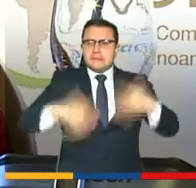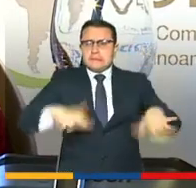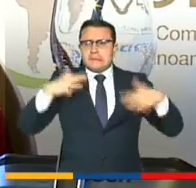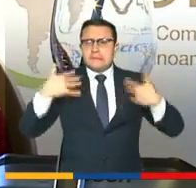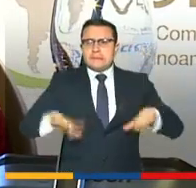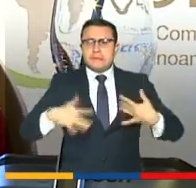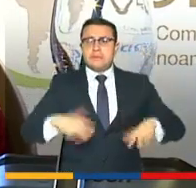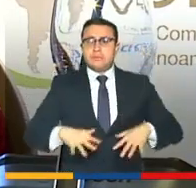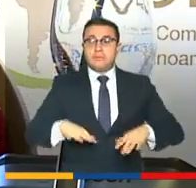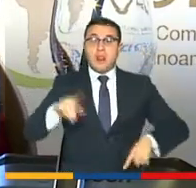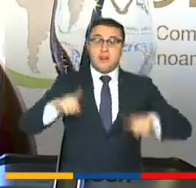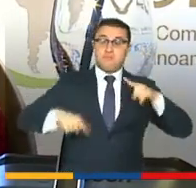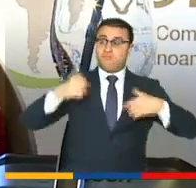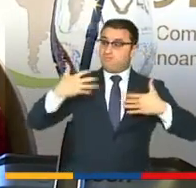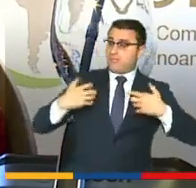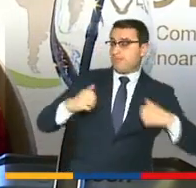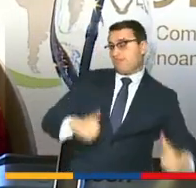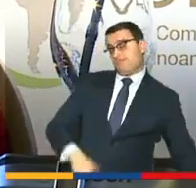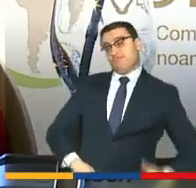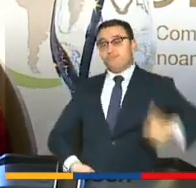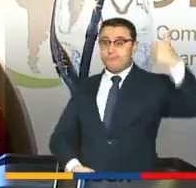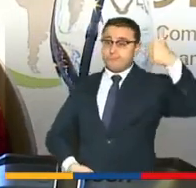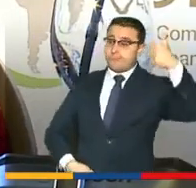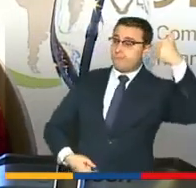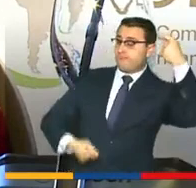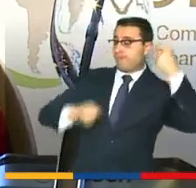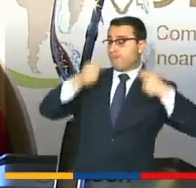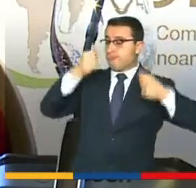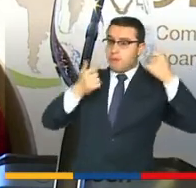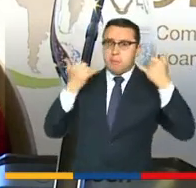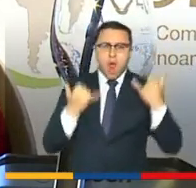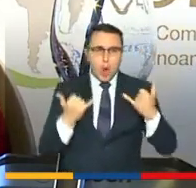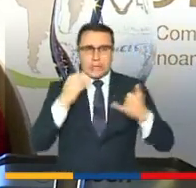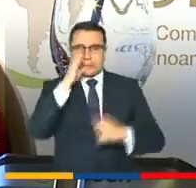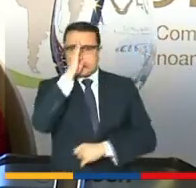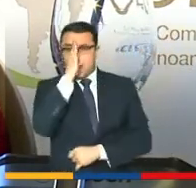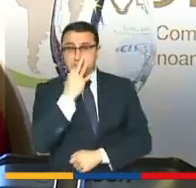Unas primacías económicas que se han puesto en cuestión.